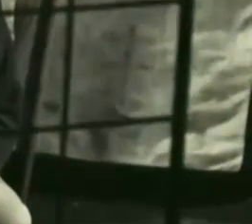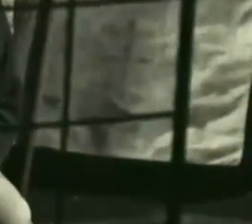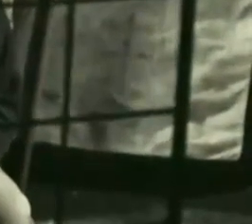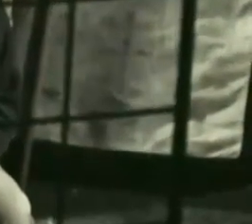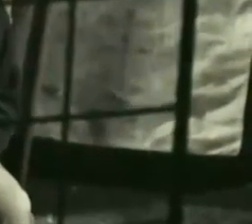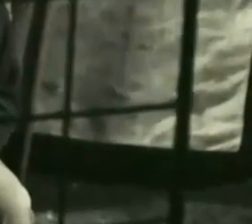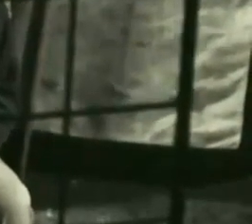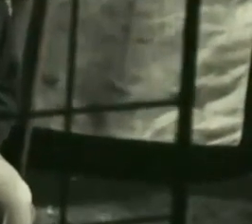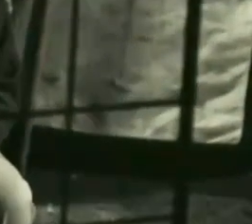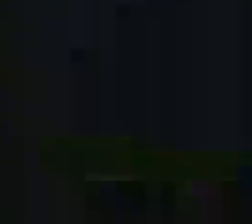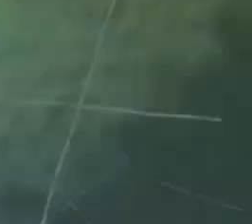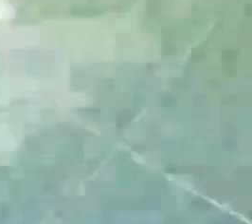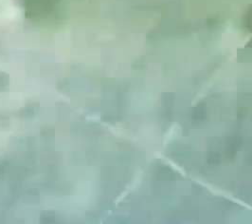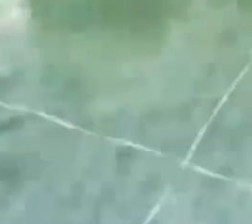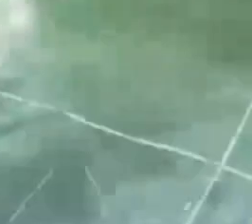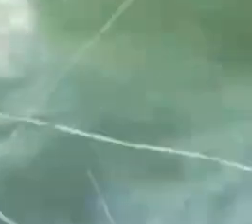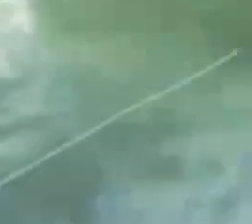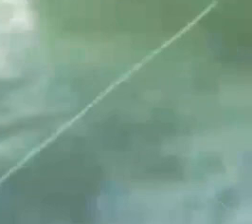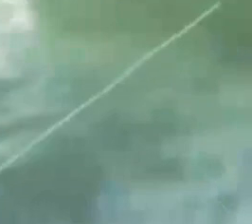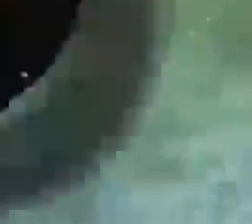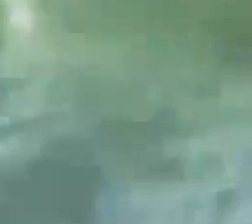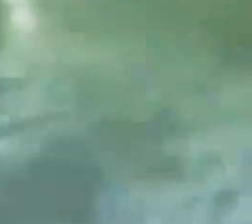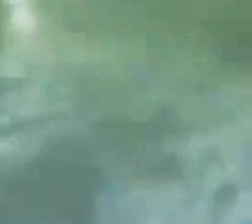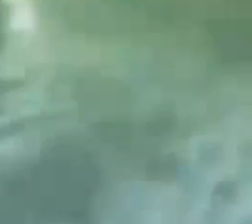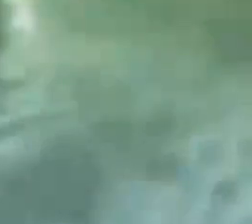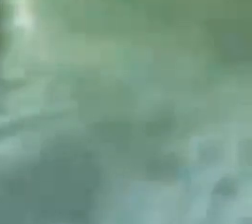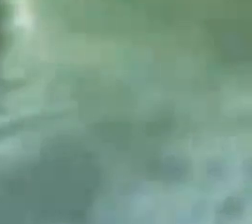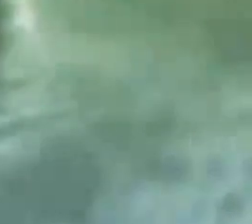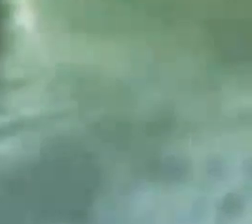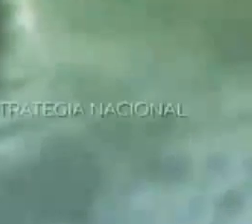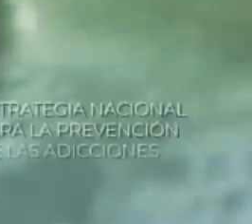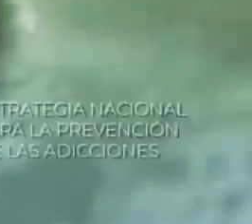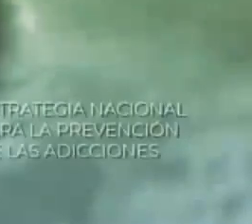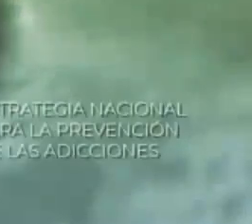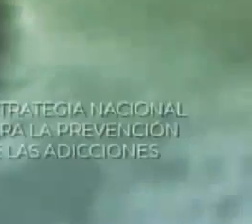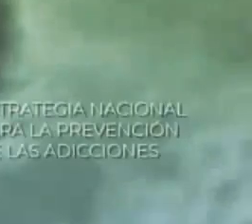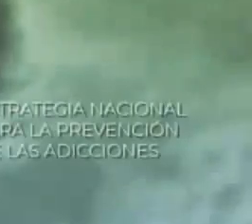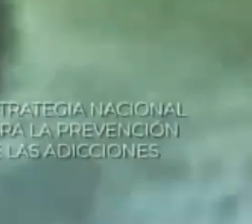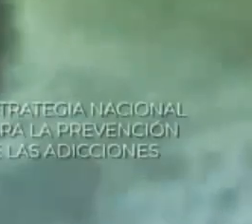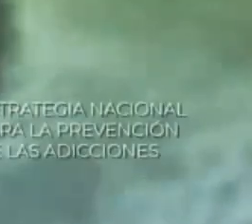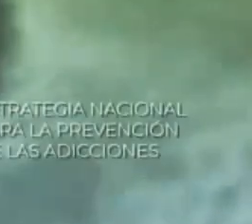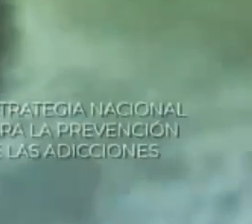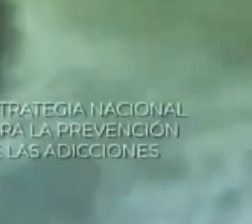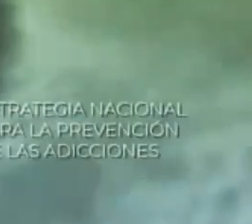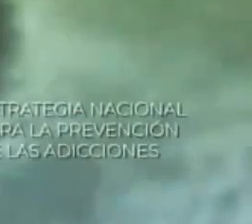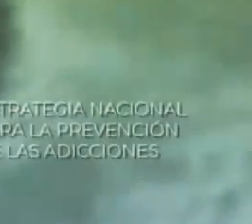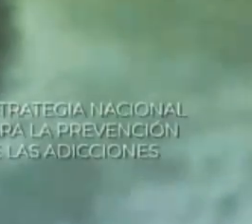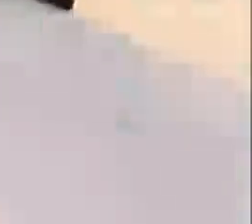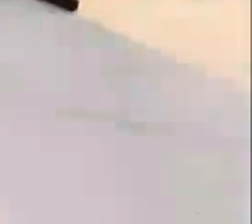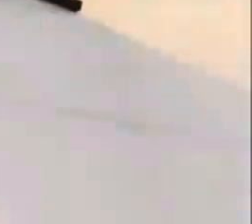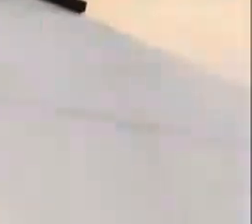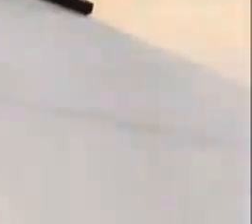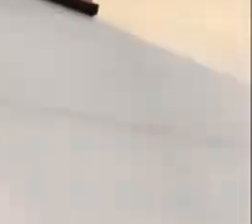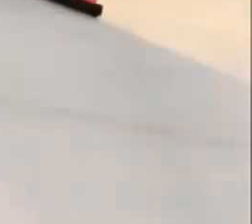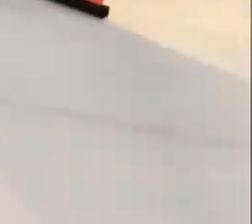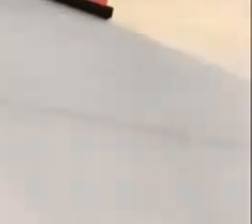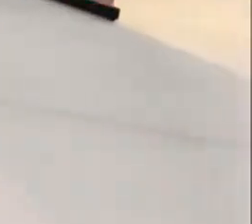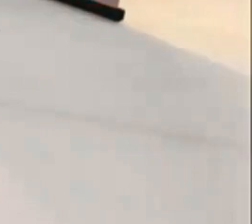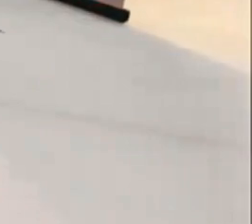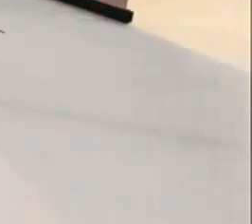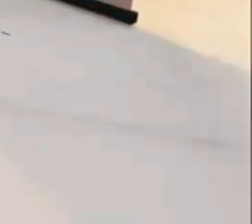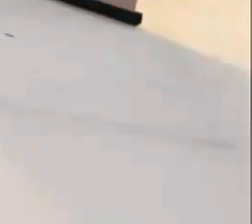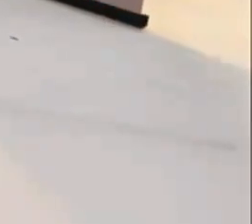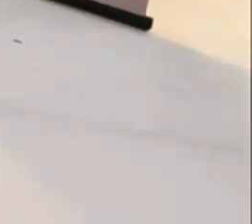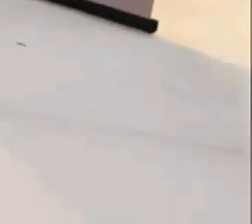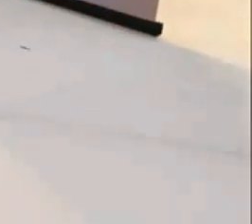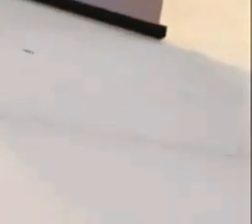arañas, los alacranes. En el mundo de las drogas no hay final feliz. Estrategia Nacional para la Prevención de las Adicciones. Hola, ¿qué tal? Estamos